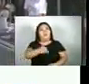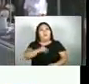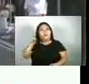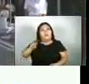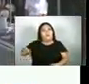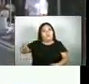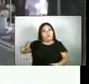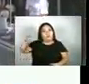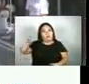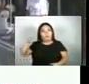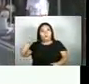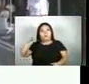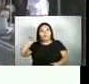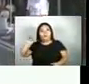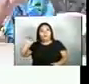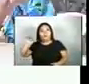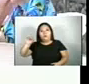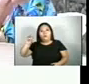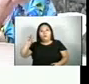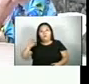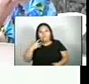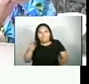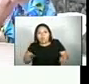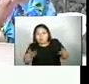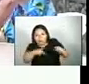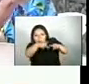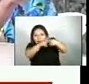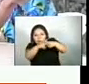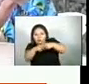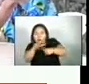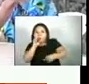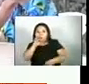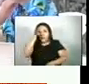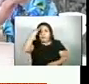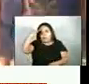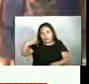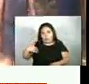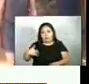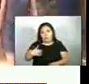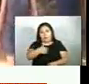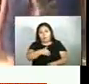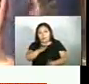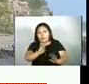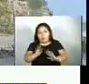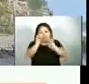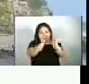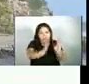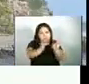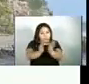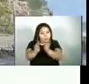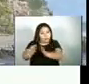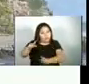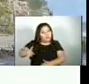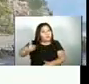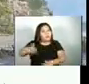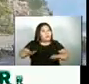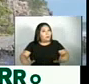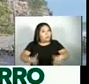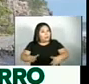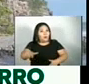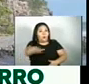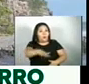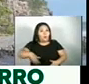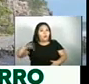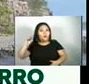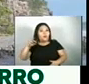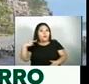en la ejecución de los proyectos de infraestructura y según la ministra, parte de la inversión planeada para este año se concentrará en la zona